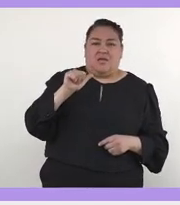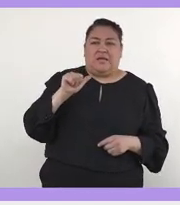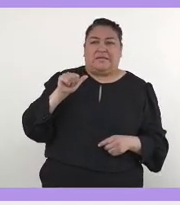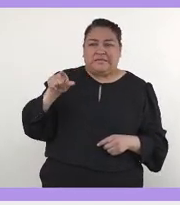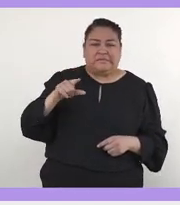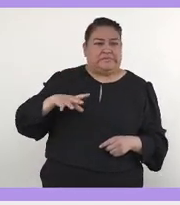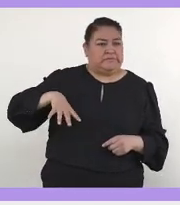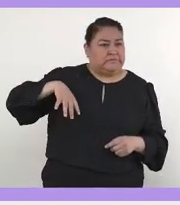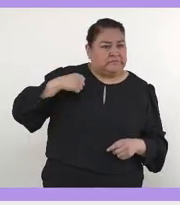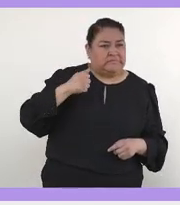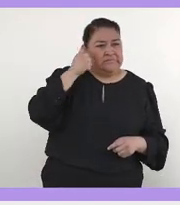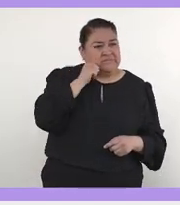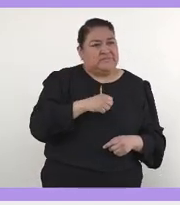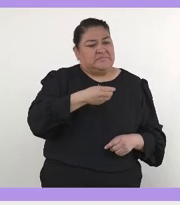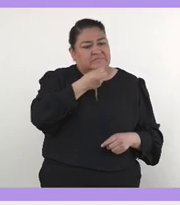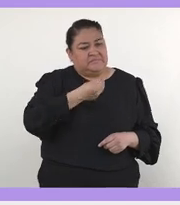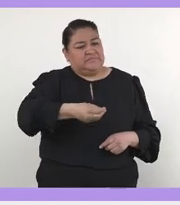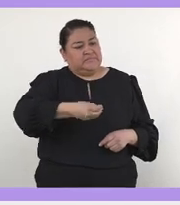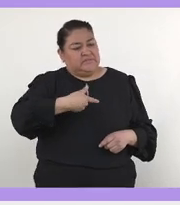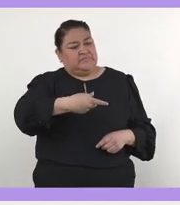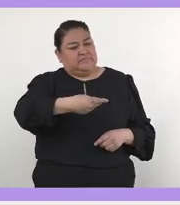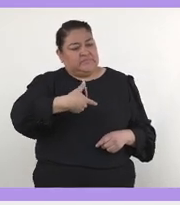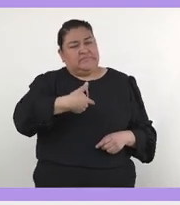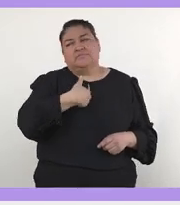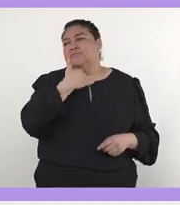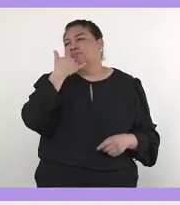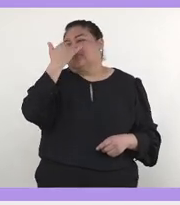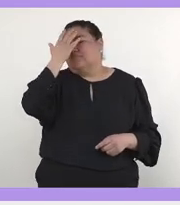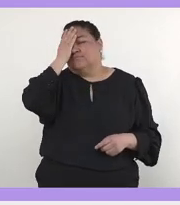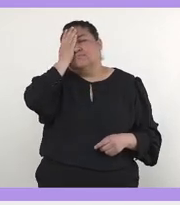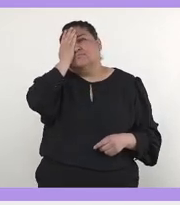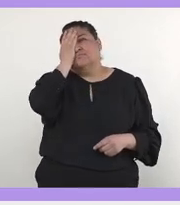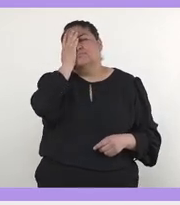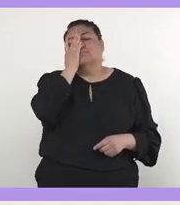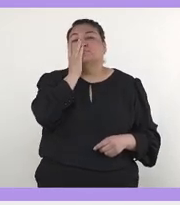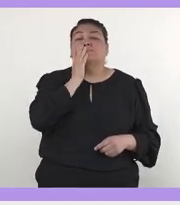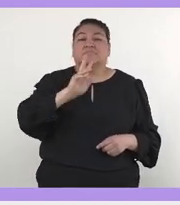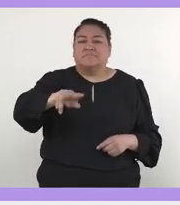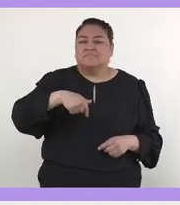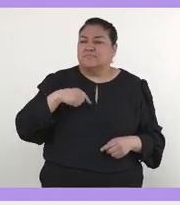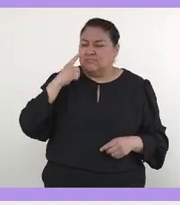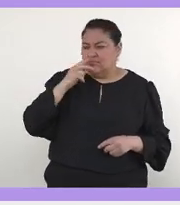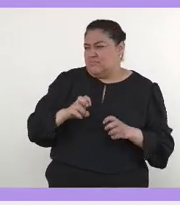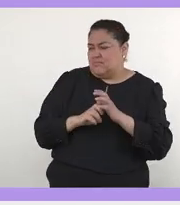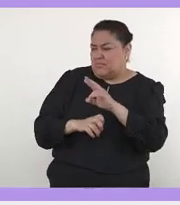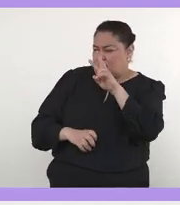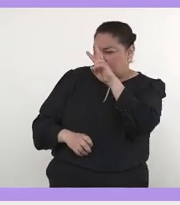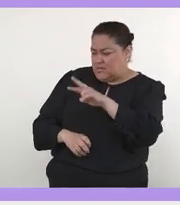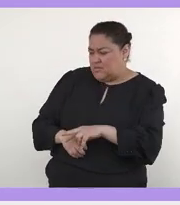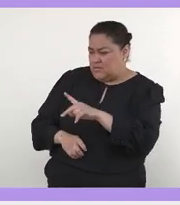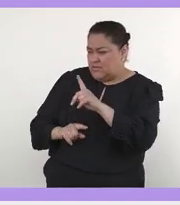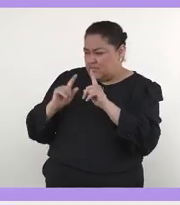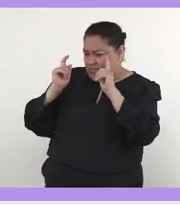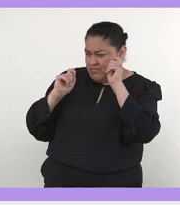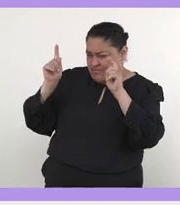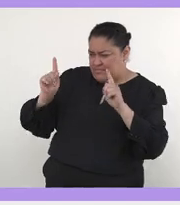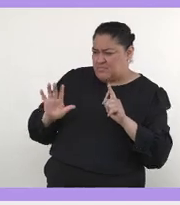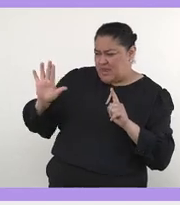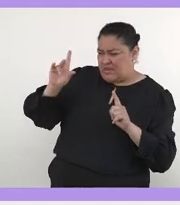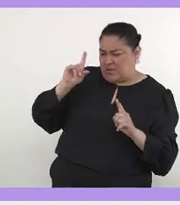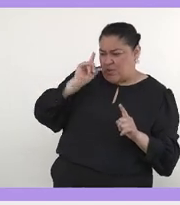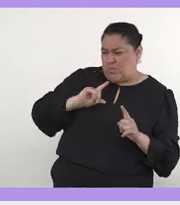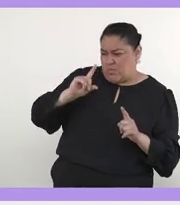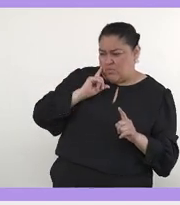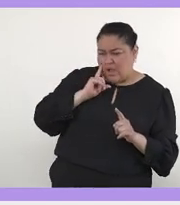hagan el esfuerzo a que todo el tiempo me estén mal generalizando es decir que yo te veo por ejemplo como no sé que puedes tener una expresión de género femenina